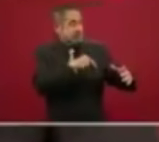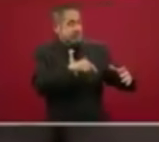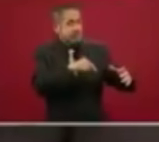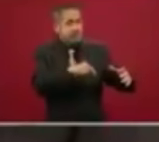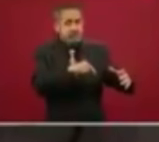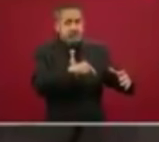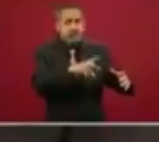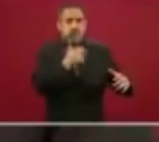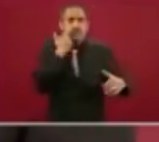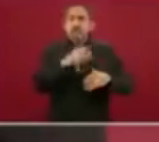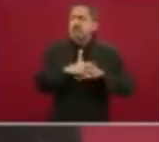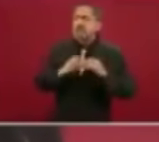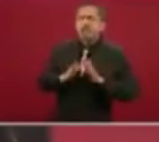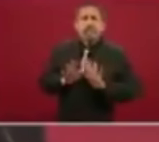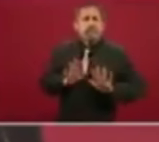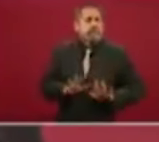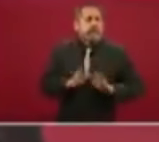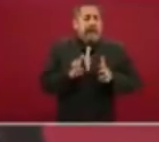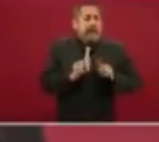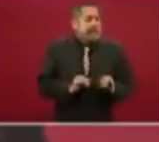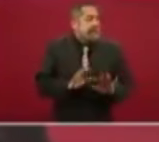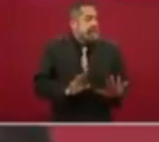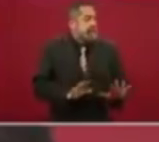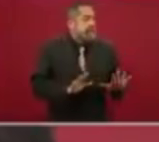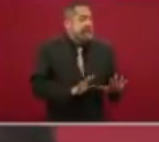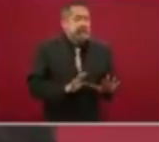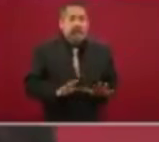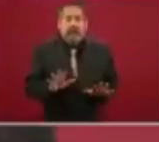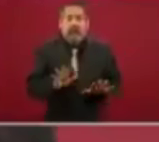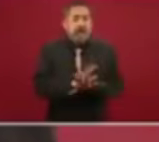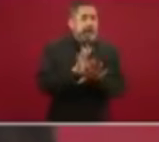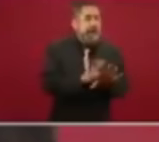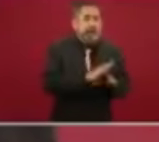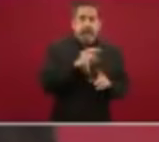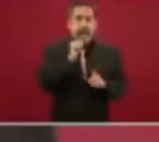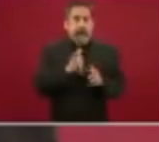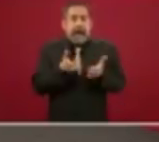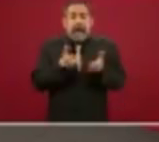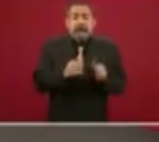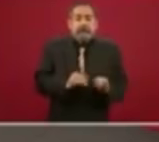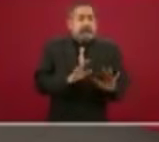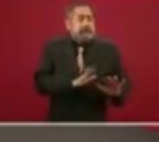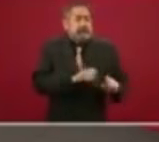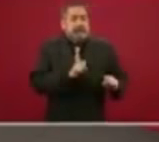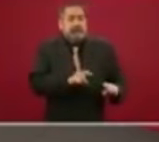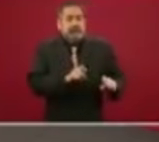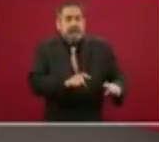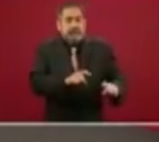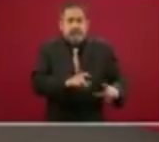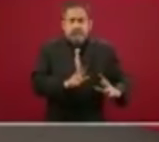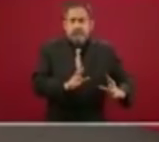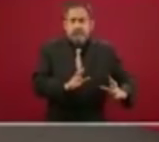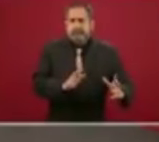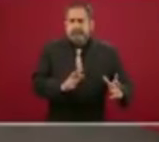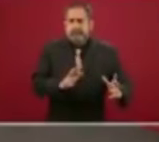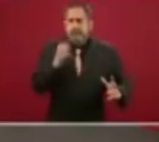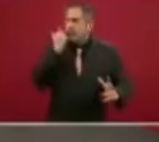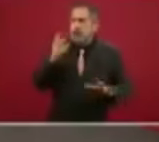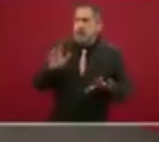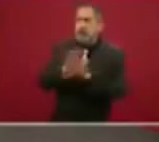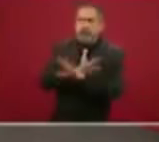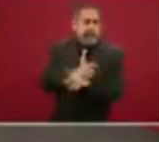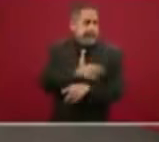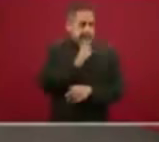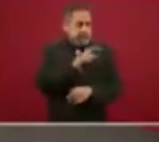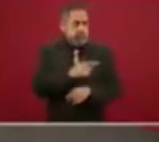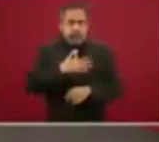mantener el statu quo, mantener las cosas como estaban, mantener los